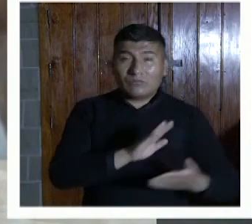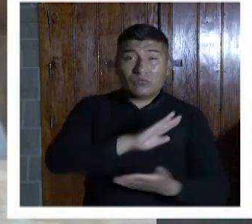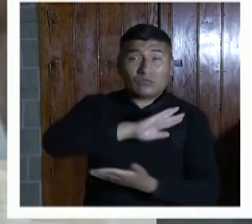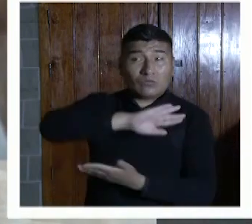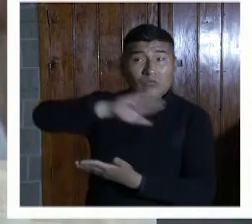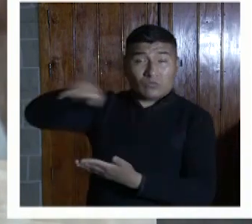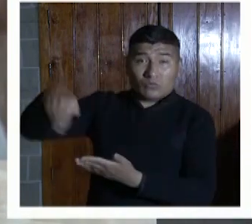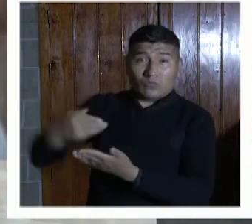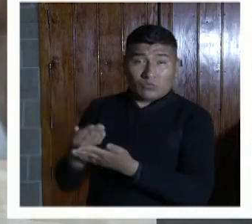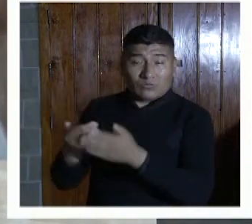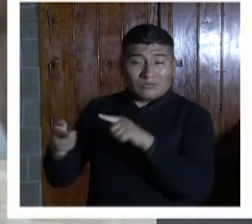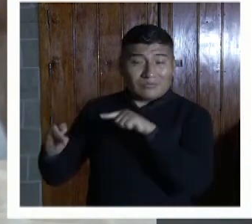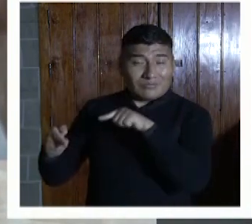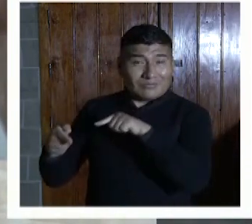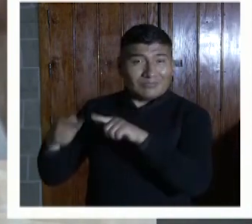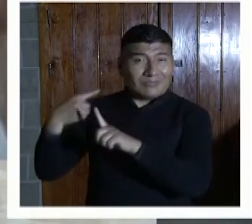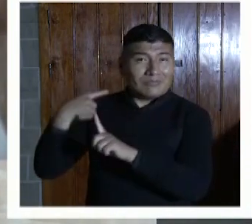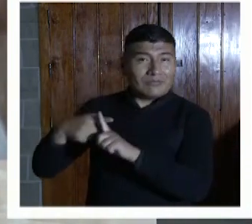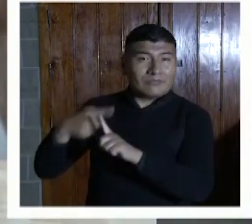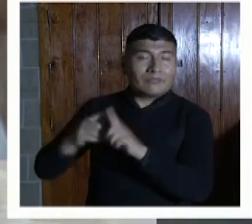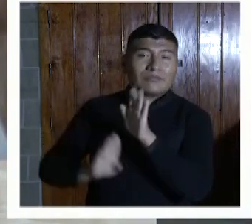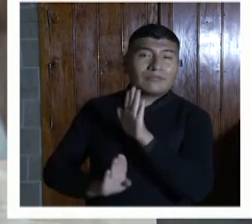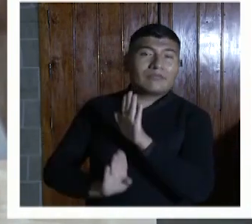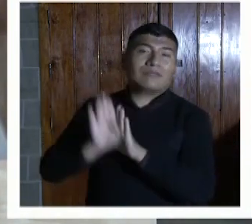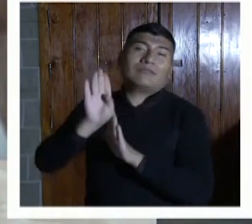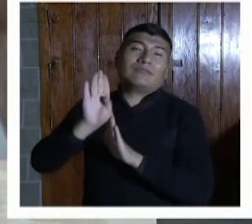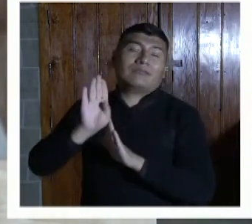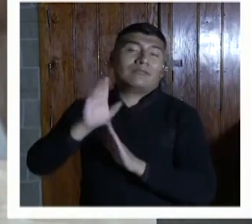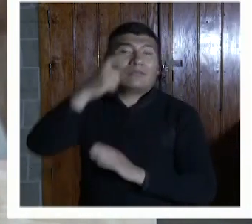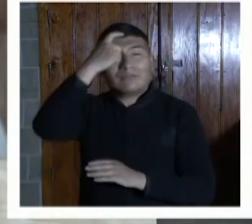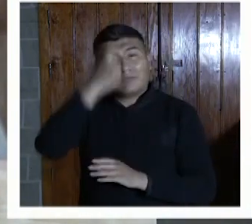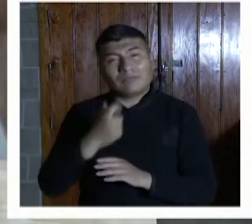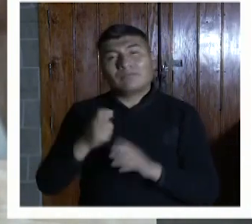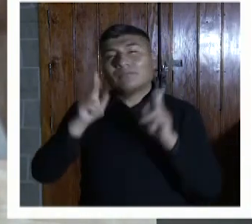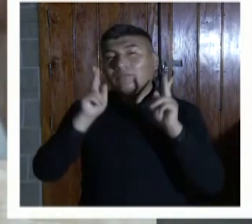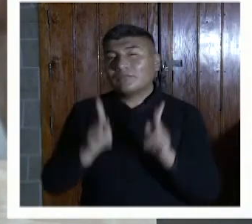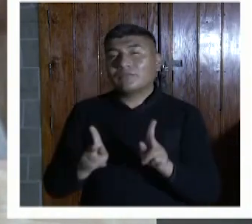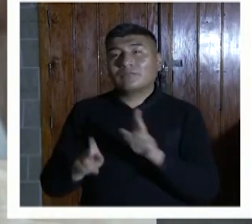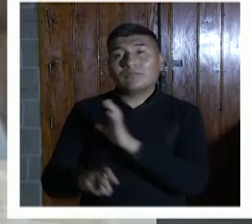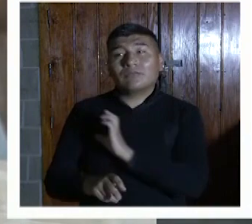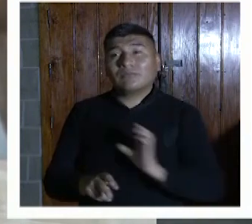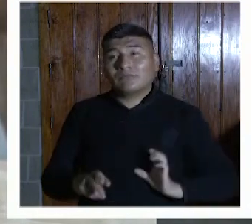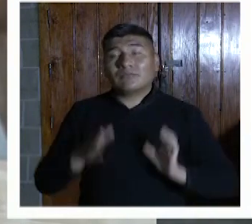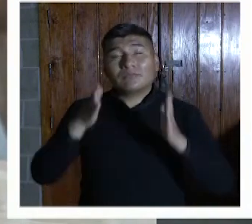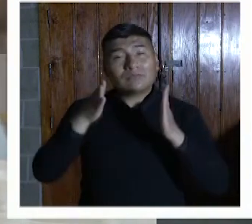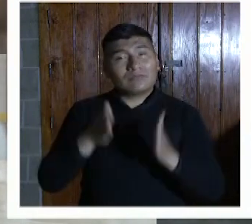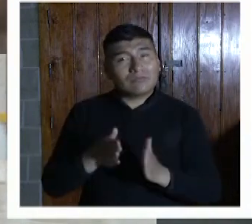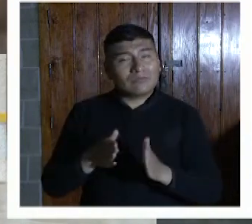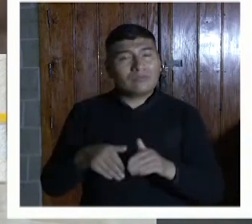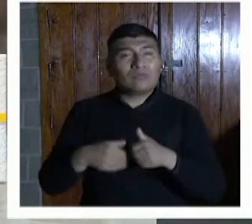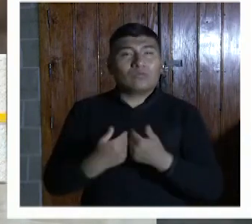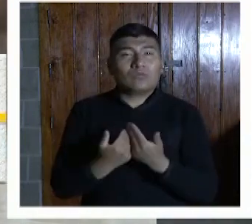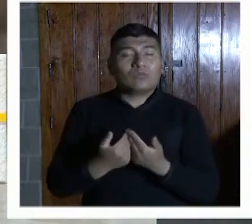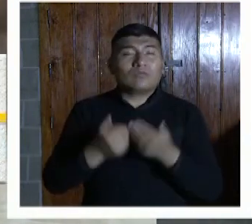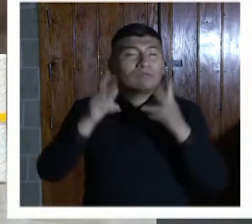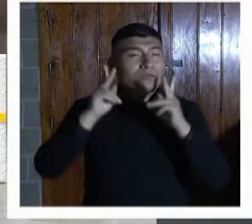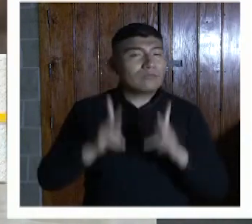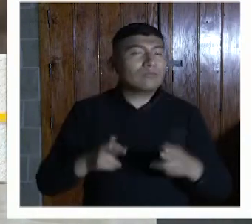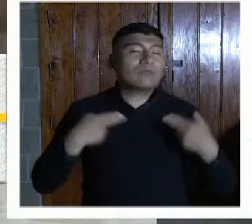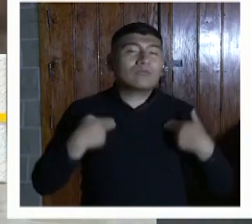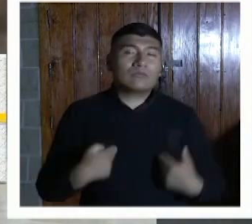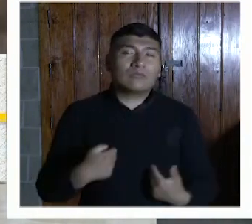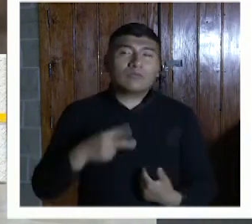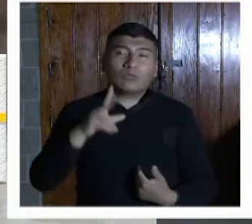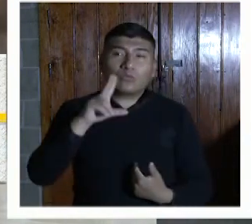hacer crecer y superarte como persona, como cristiano, como ser humano. No